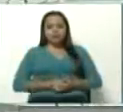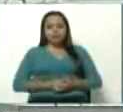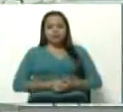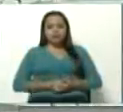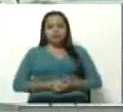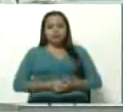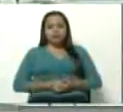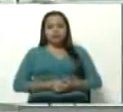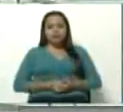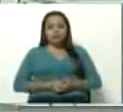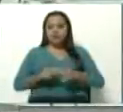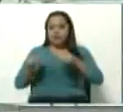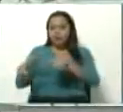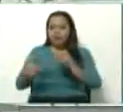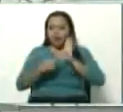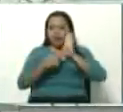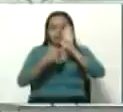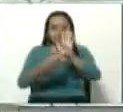Esta es la muestra